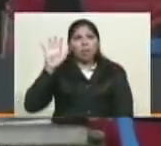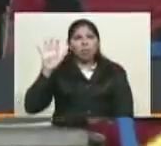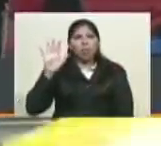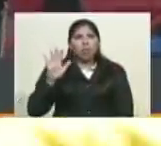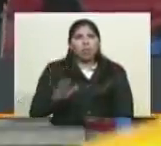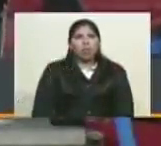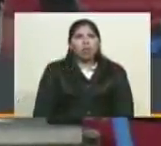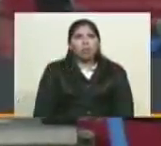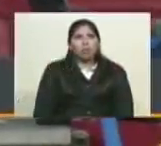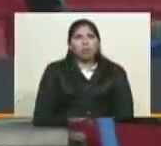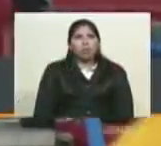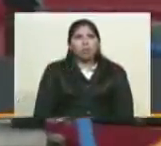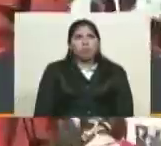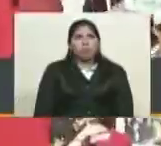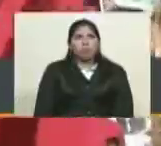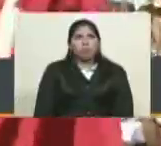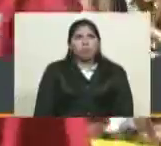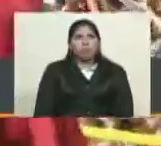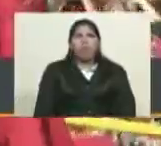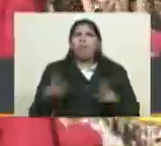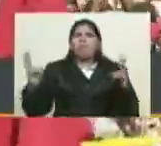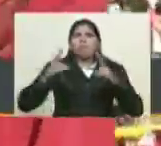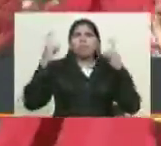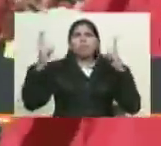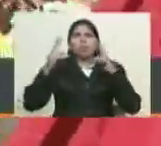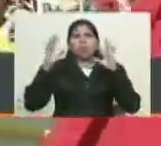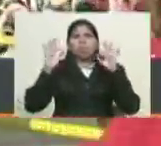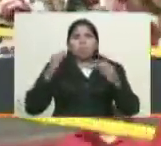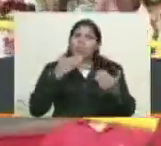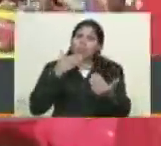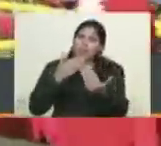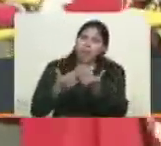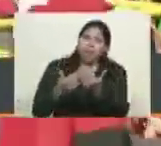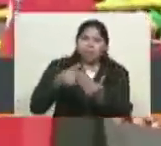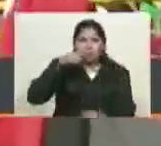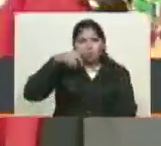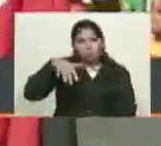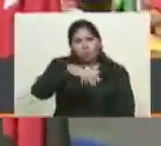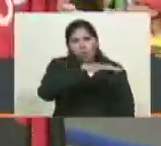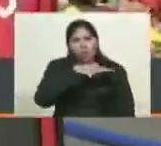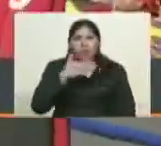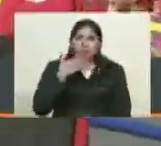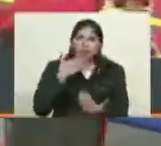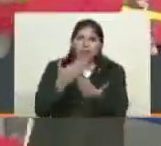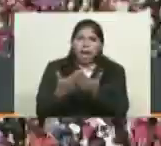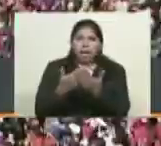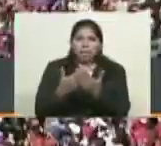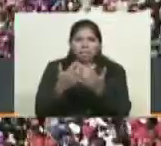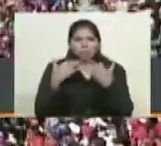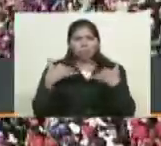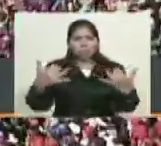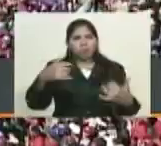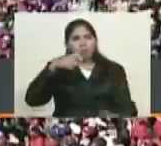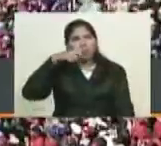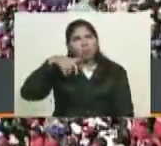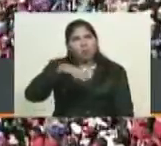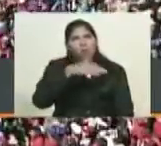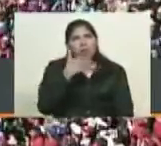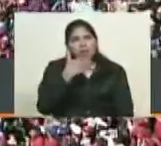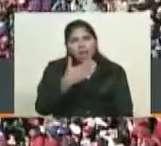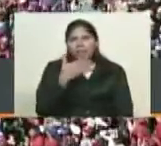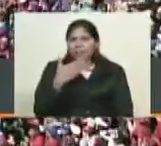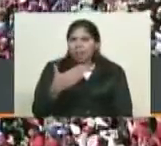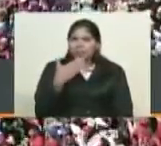nos llevará a una gran victoria. Gracias, pueblo de Venezuela. Gracias, gran pueblo patriótico. Gracias, patria